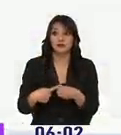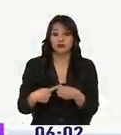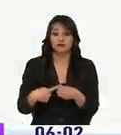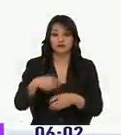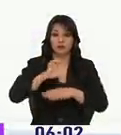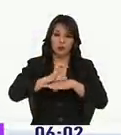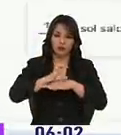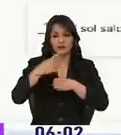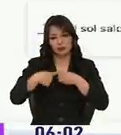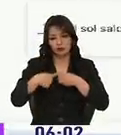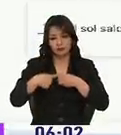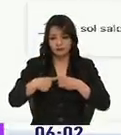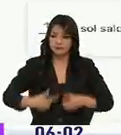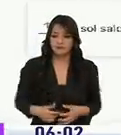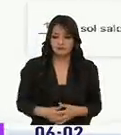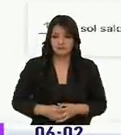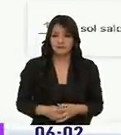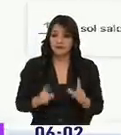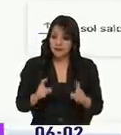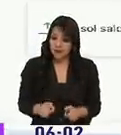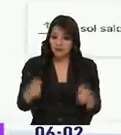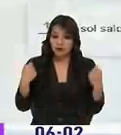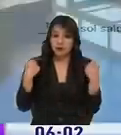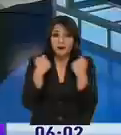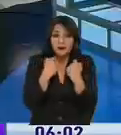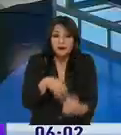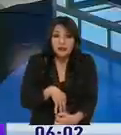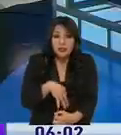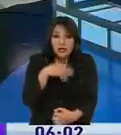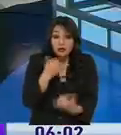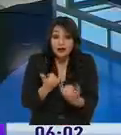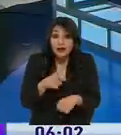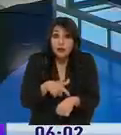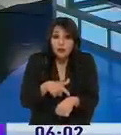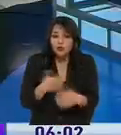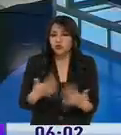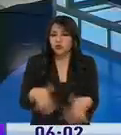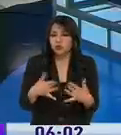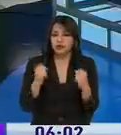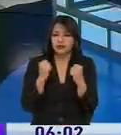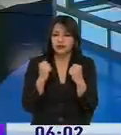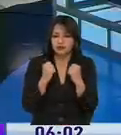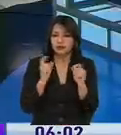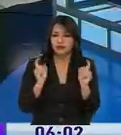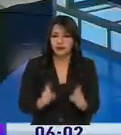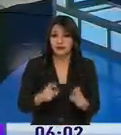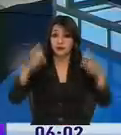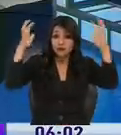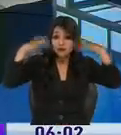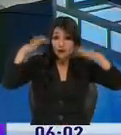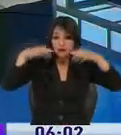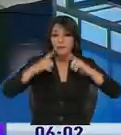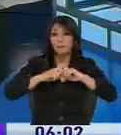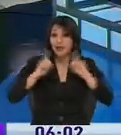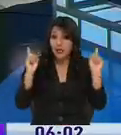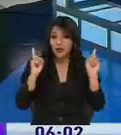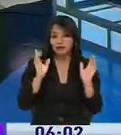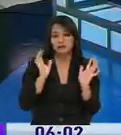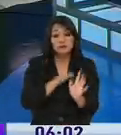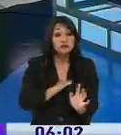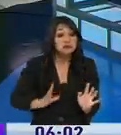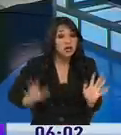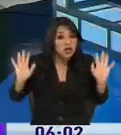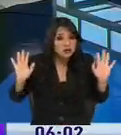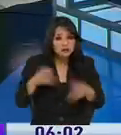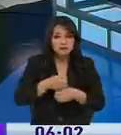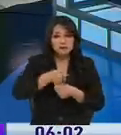en la capital? A salir bien abrigados, pues a esta hora de la mañana hace bastante frío. No va a llover, menos mal, pero por si acaso, por precaución,